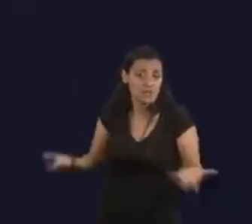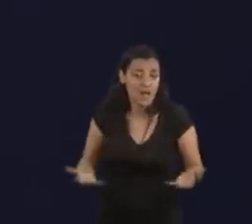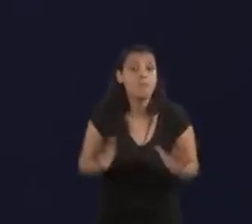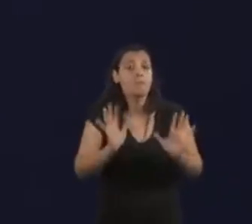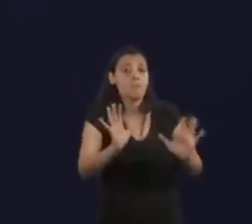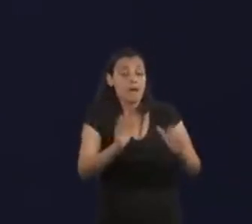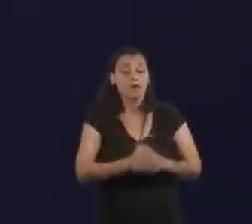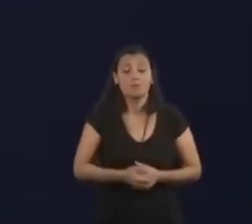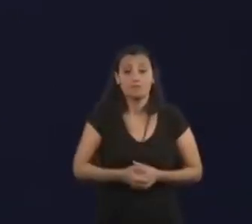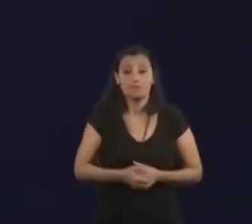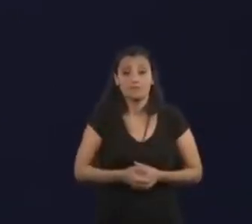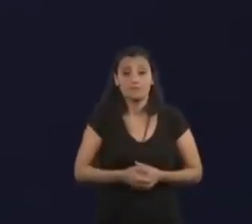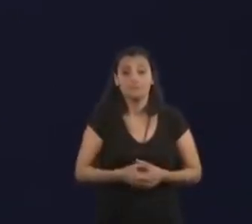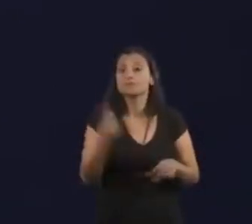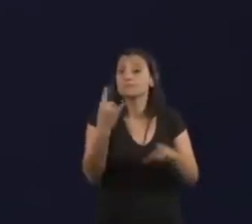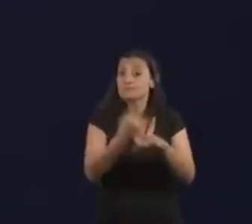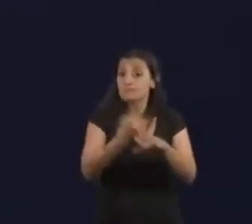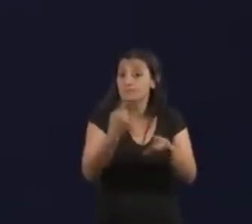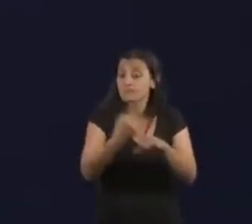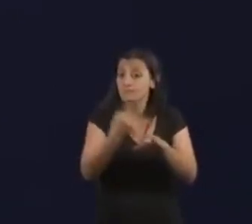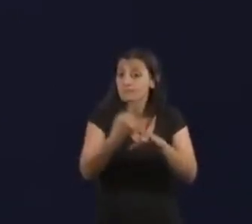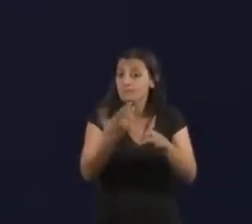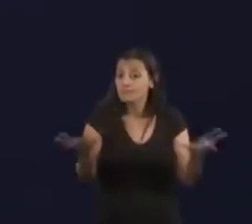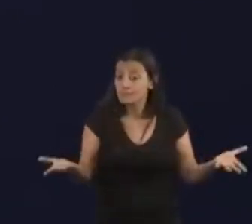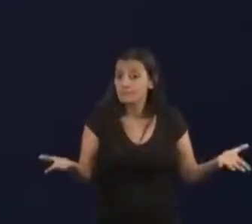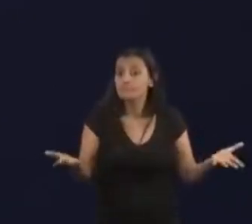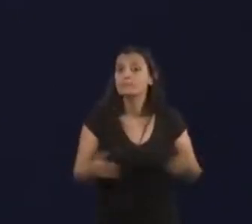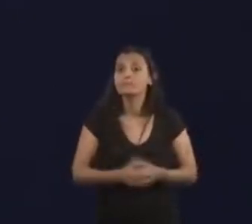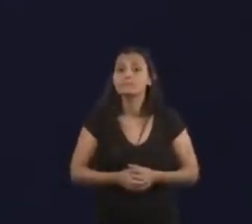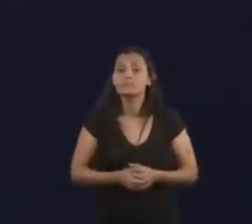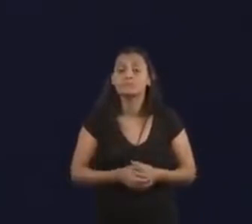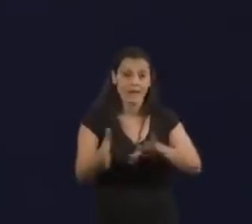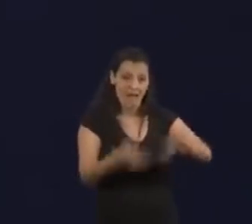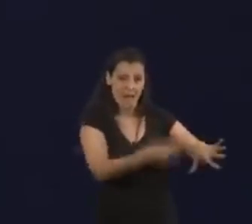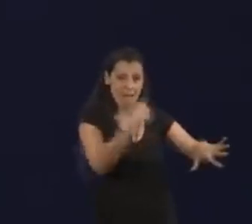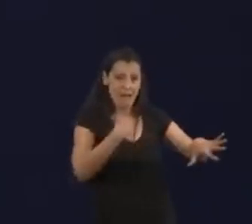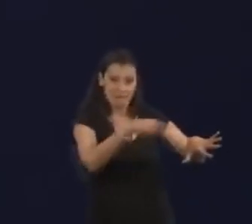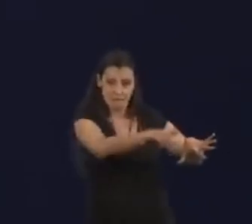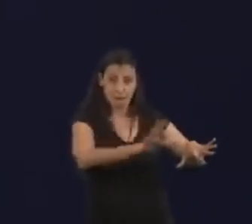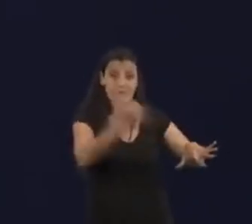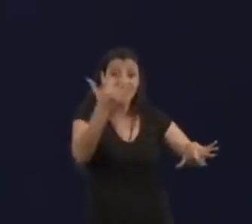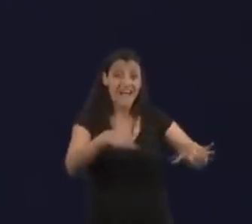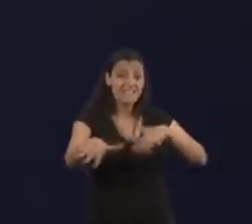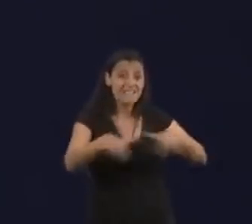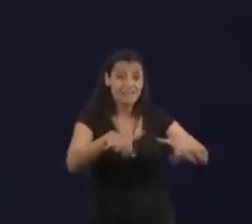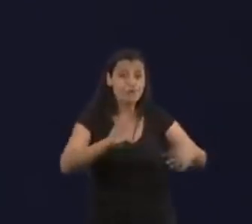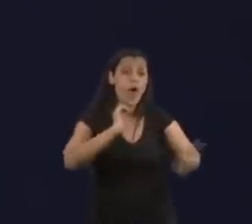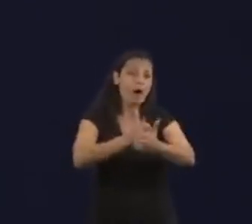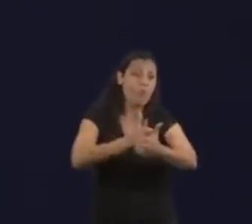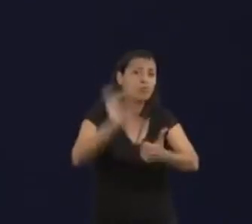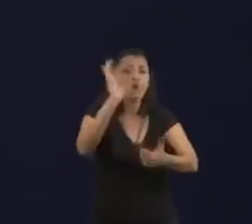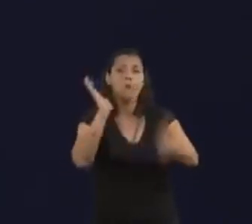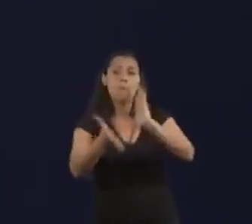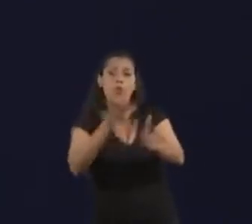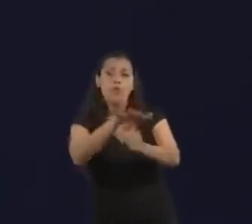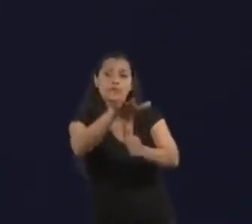Pero bueno siempre que siempre que hay y esto al margen de lo que vos me preguntás siempre que hay casos de de abuso de violencia